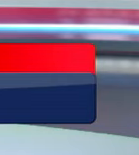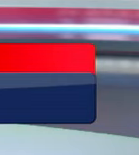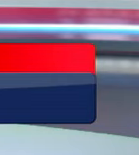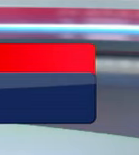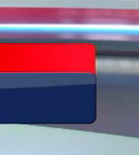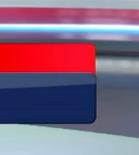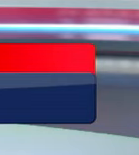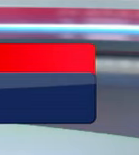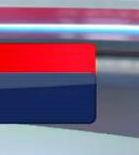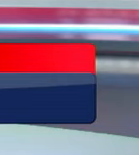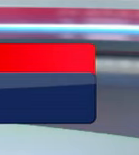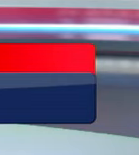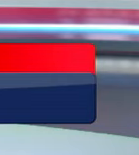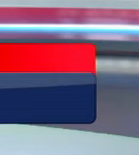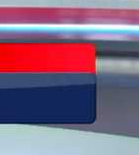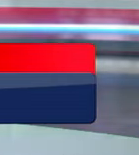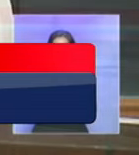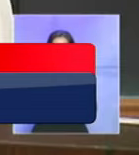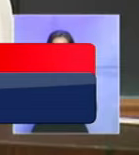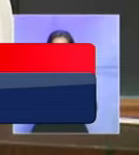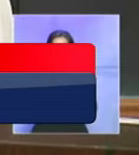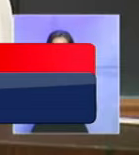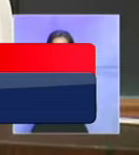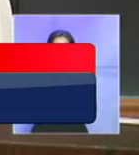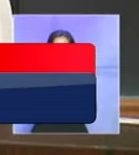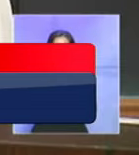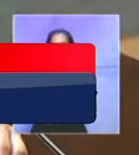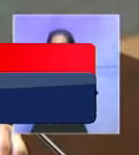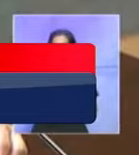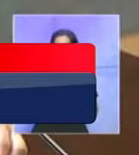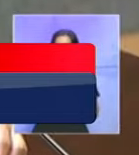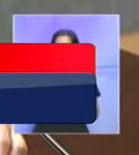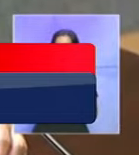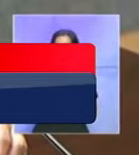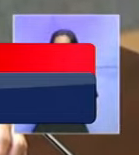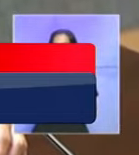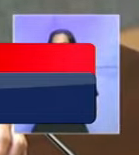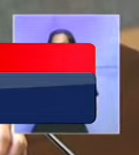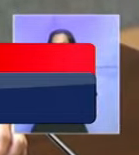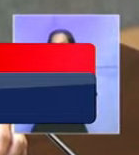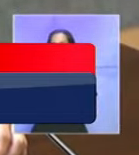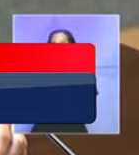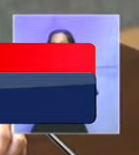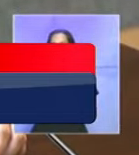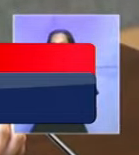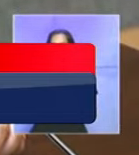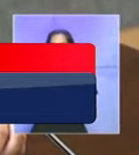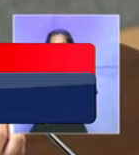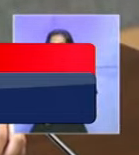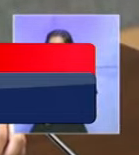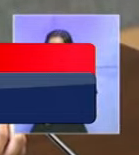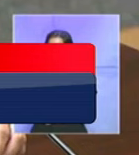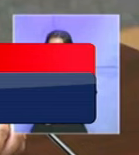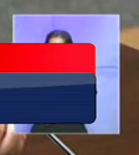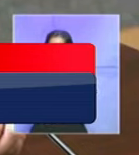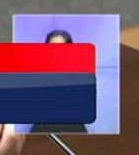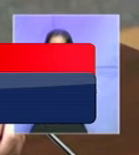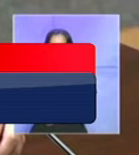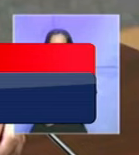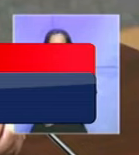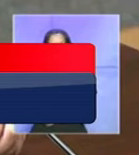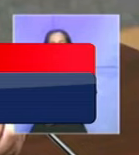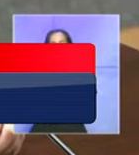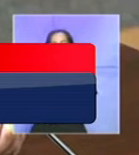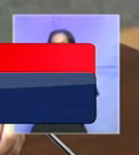Judicial? Todas las presiones. Ya vimos que compraron a los dos perredistas, los agarraron en las rebajas de agosto.